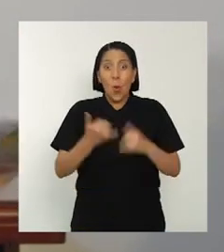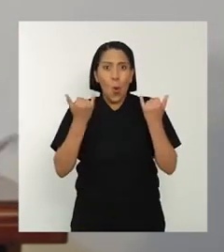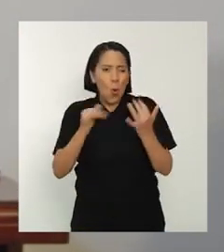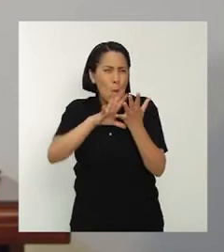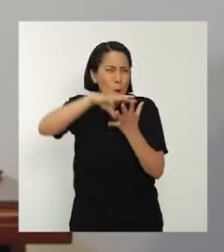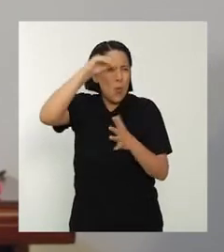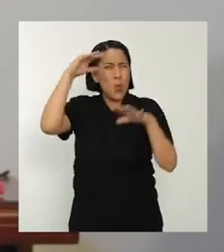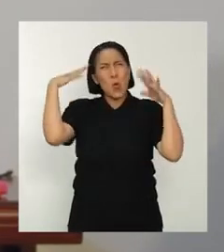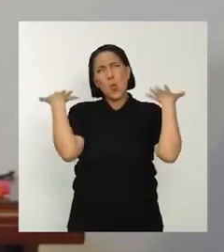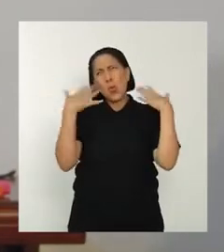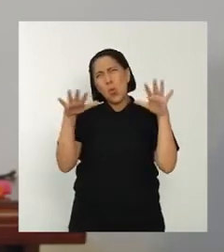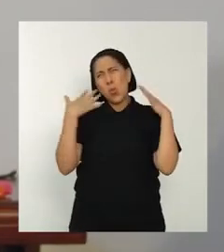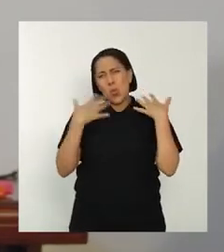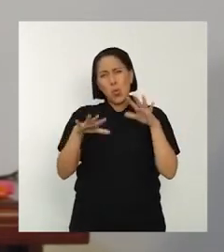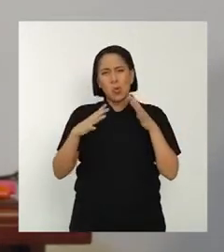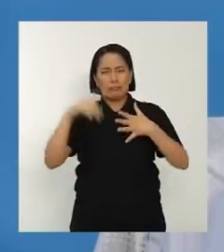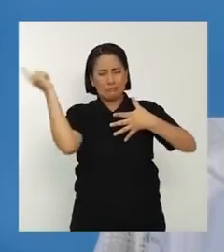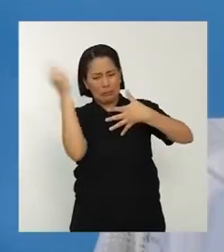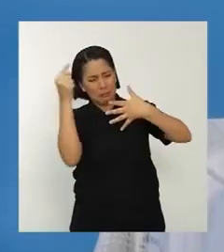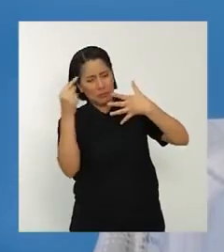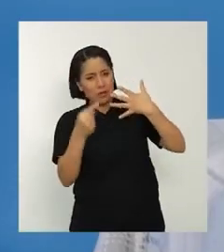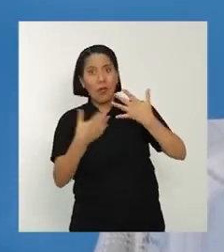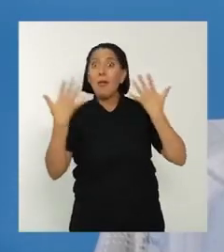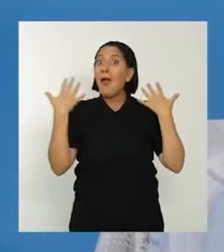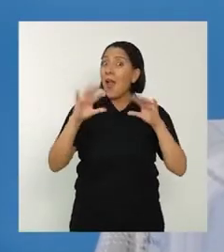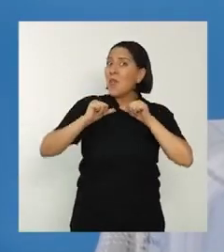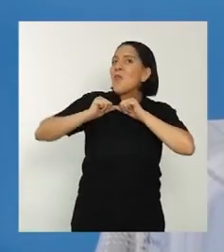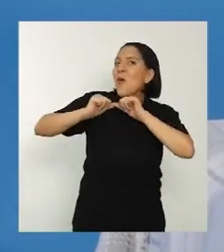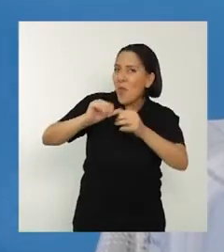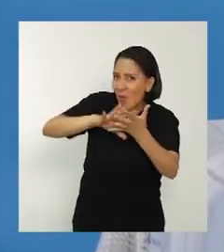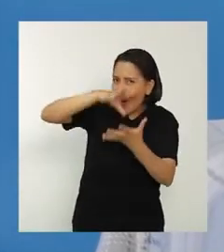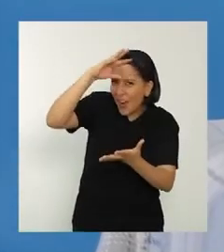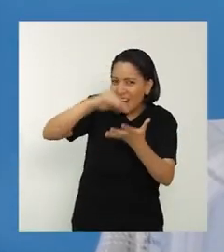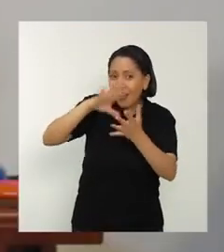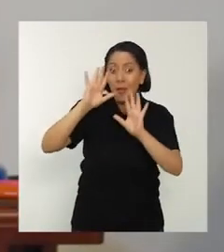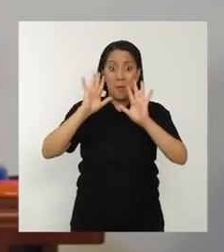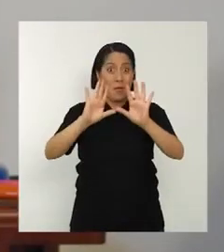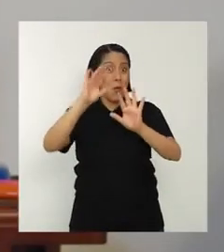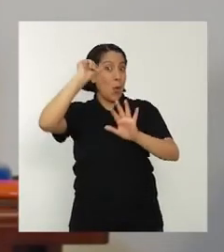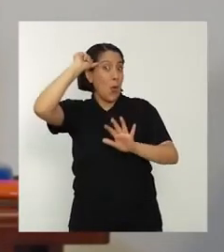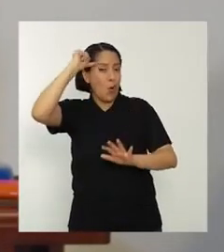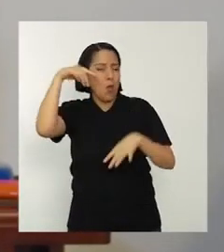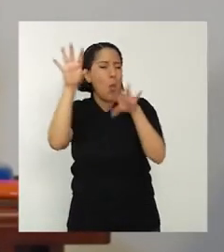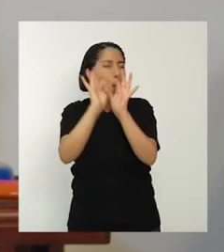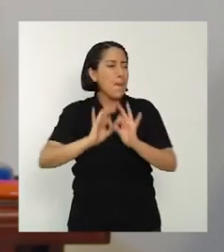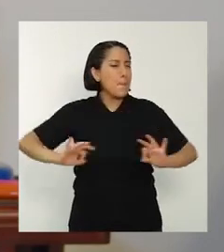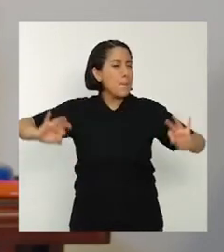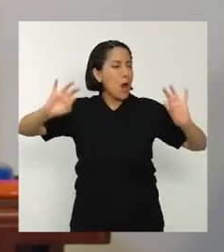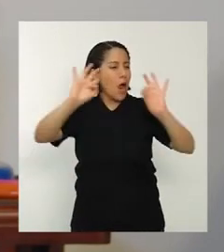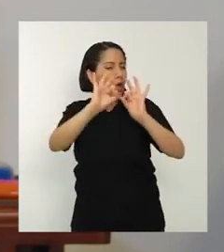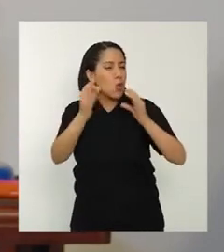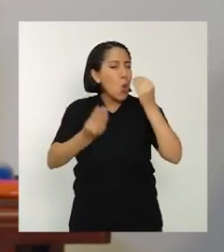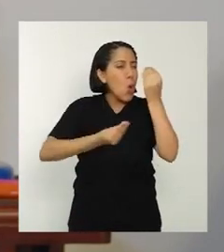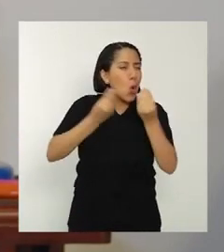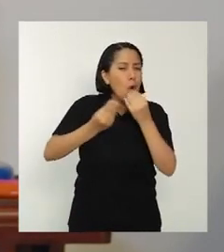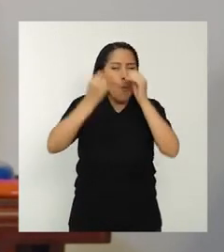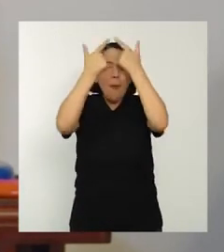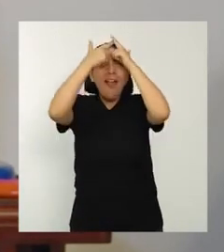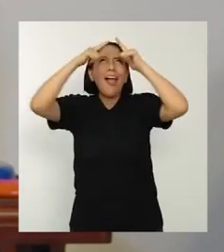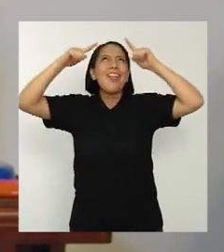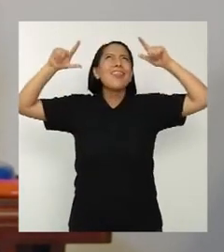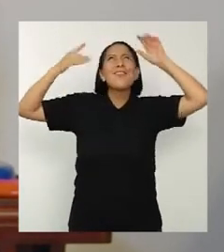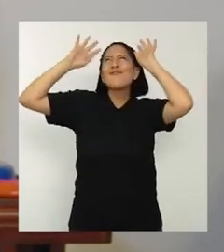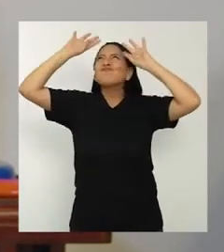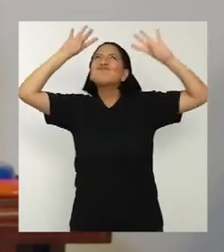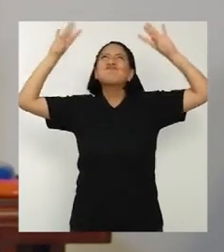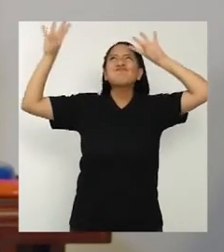Hoy hemos aprendido muchísimo. Y seguiremos aprendiendo. Pero recuerda que lo más importante es tener la libertad de